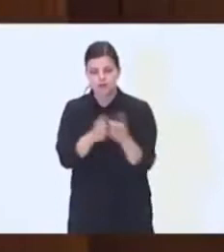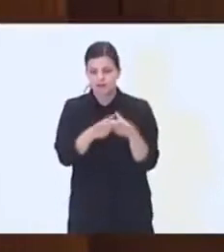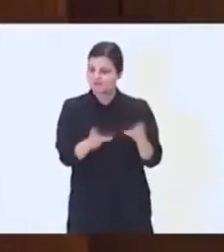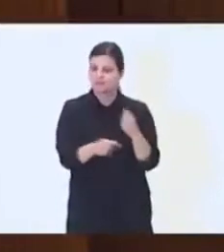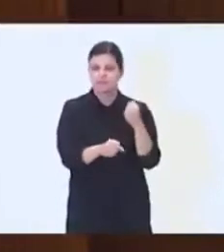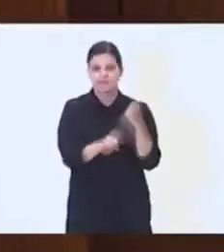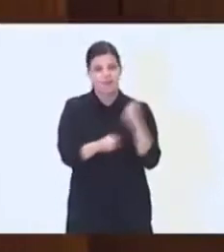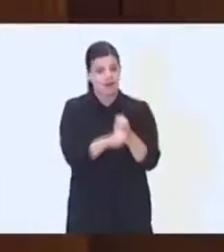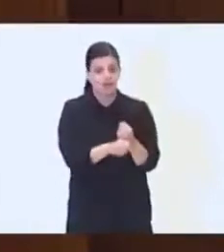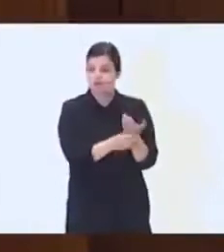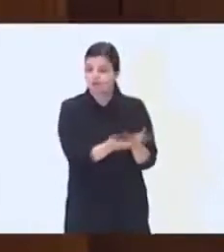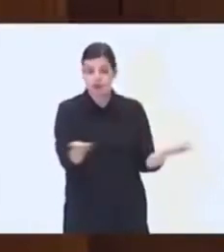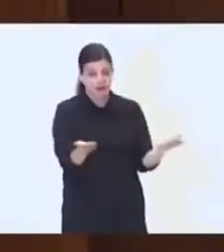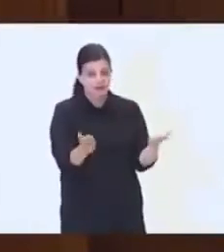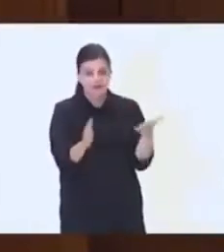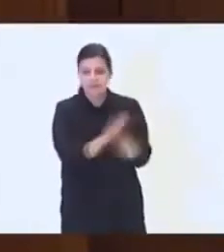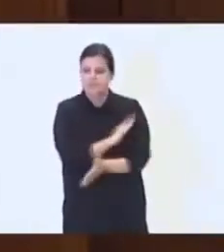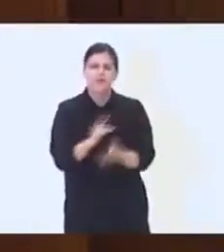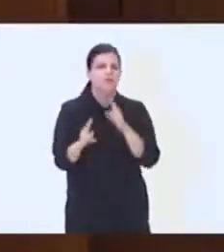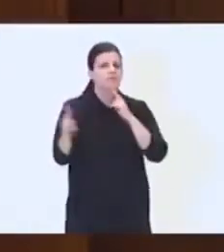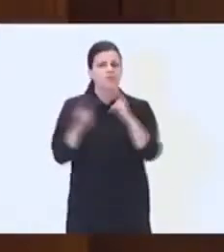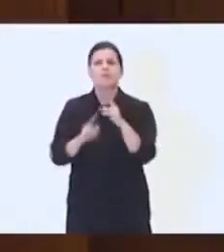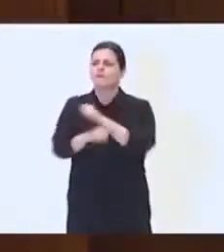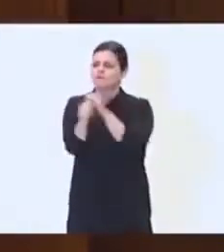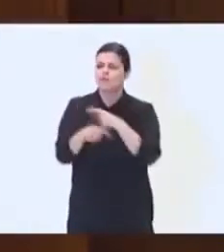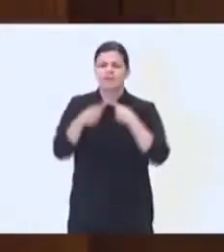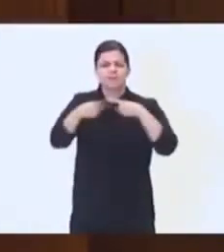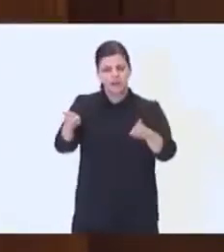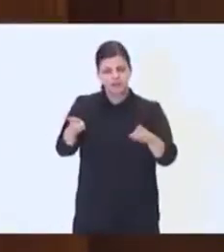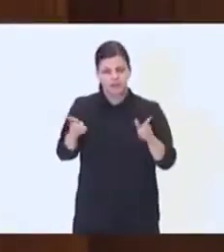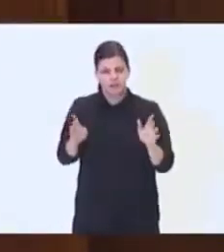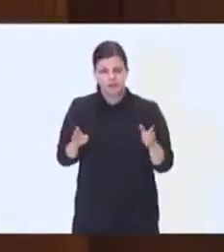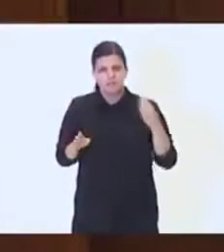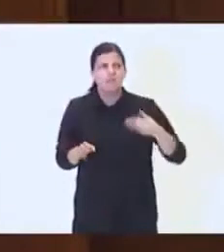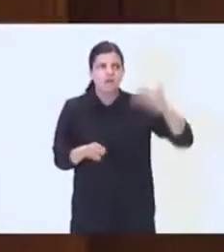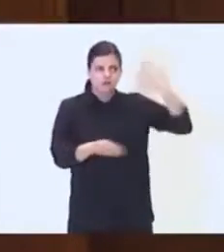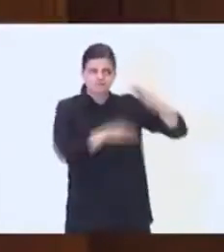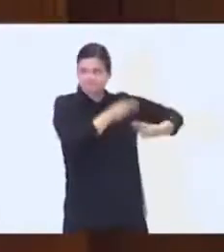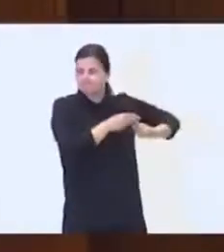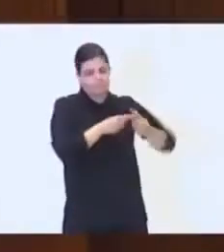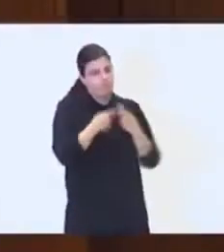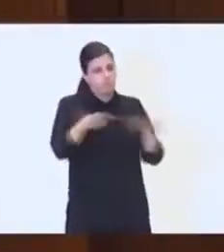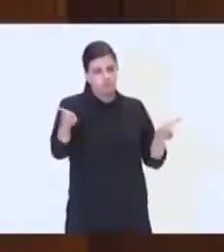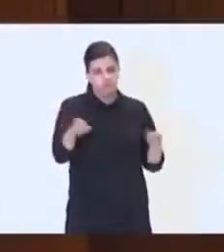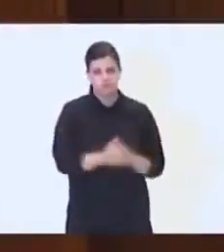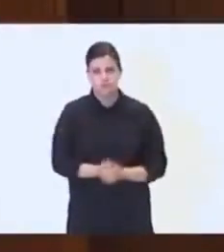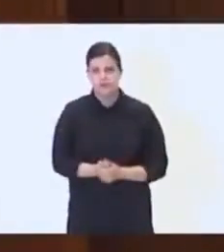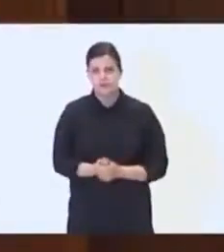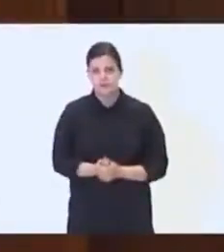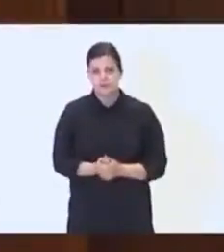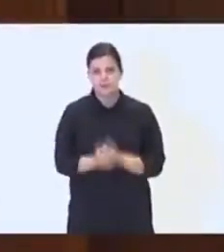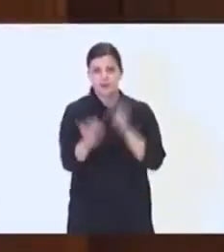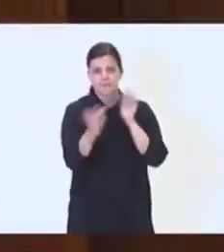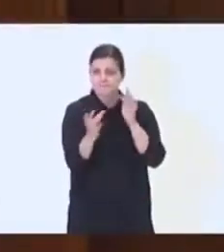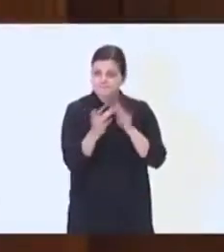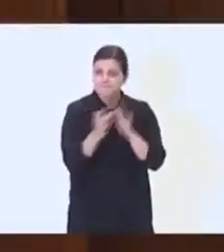trabajadora, significa responder distinto a una crisis a como se hizo en el pasado. De esas intensas relaciones con el